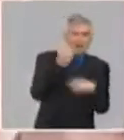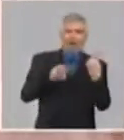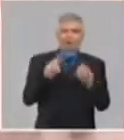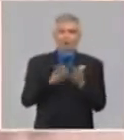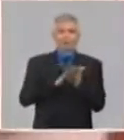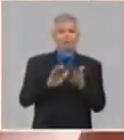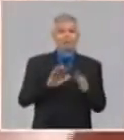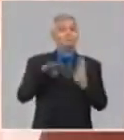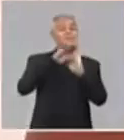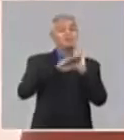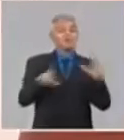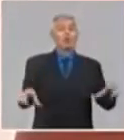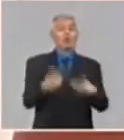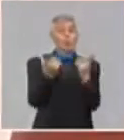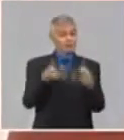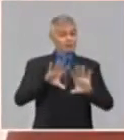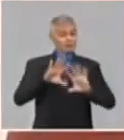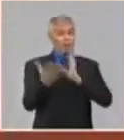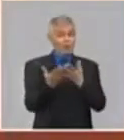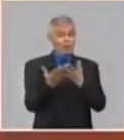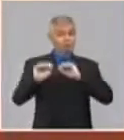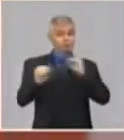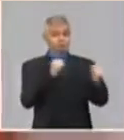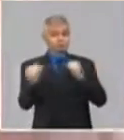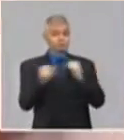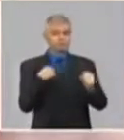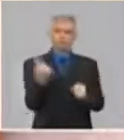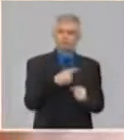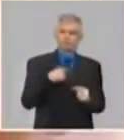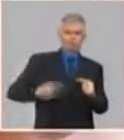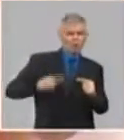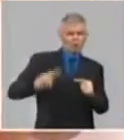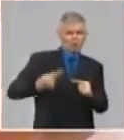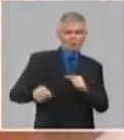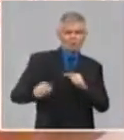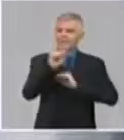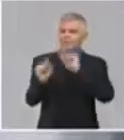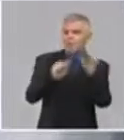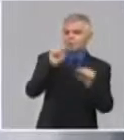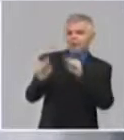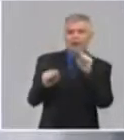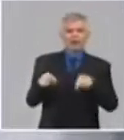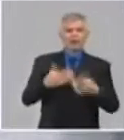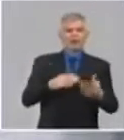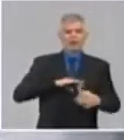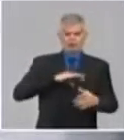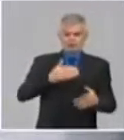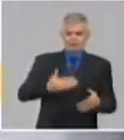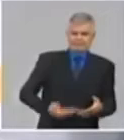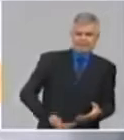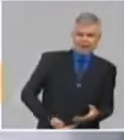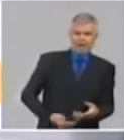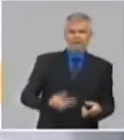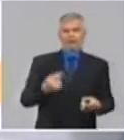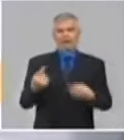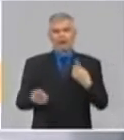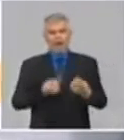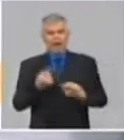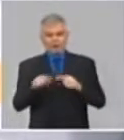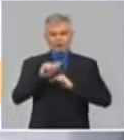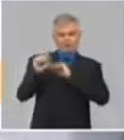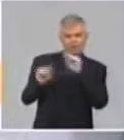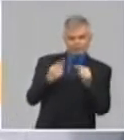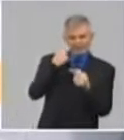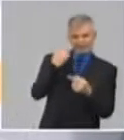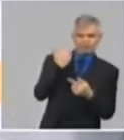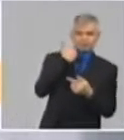control aplicada nosotros todos los días realizamos la pesquisa a las empresas si hay algún